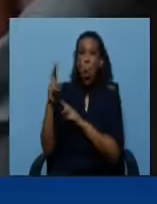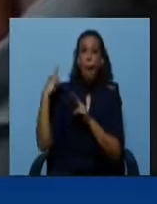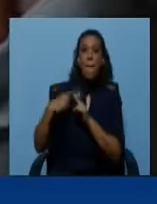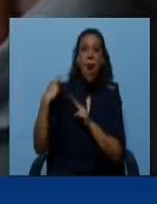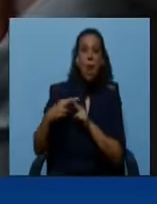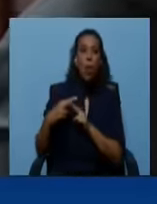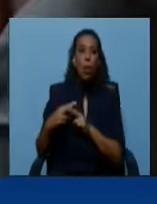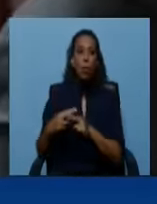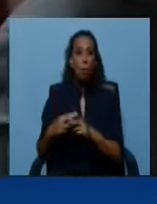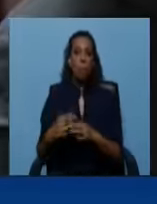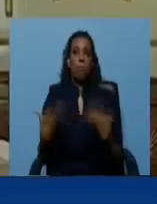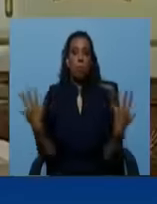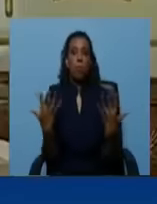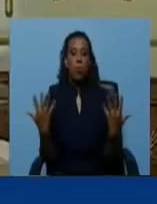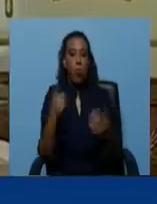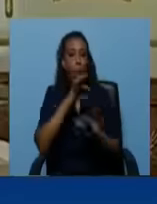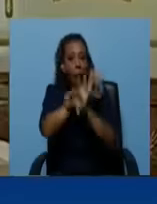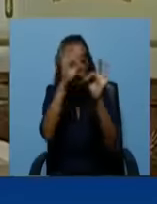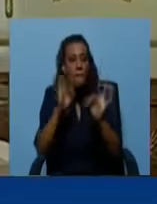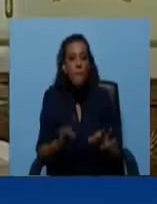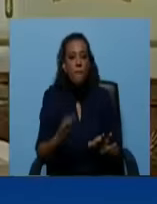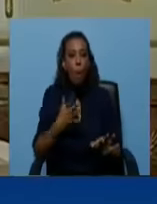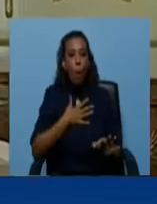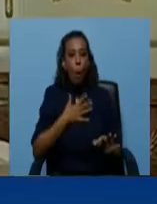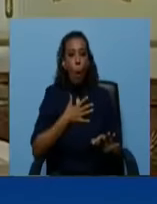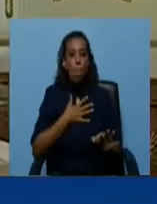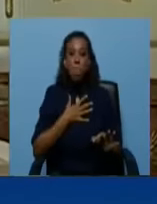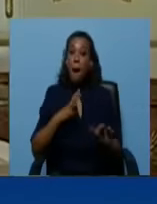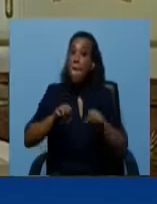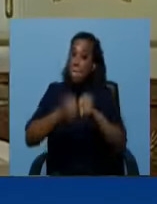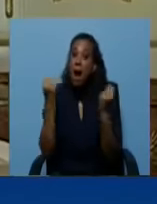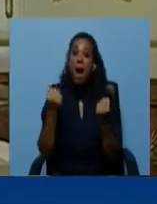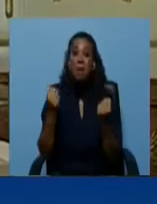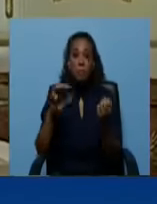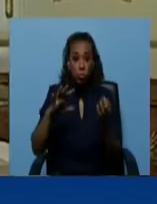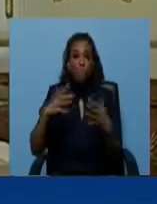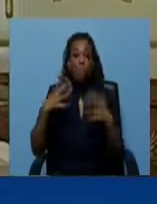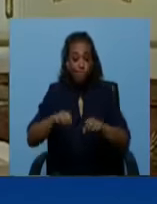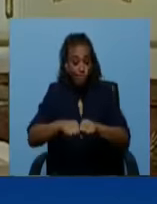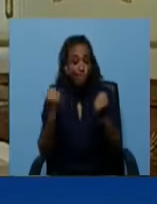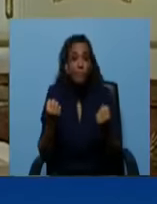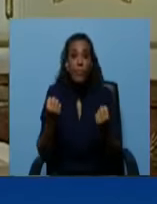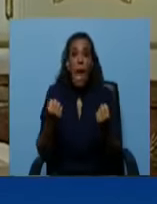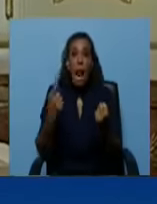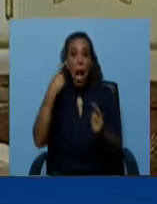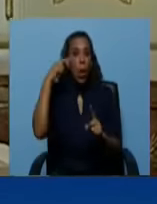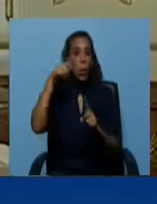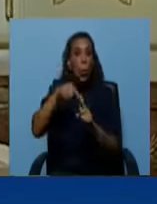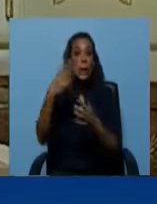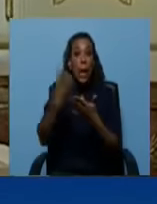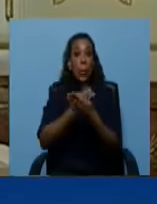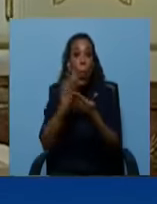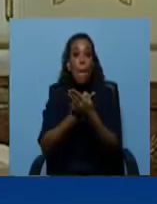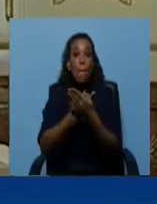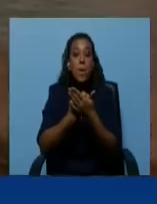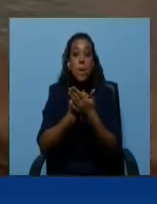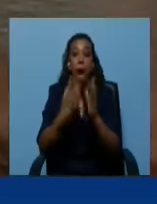como un instrumento para hacerle daño a las expectativas económicas del